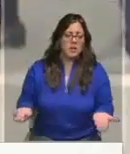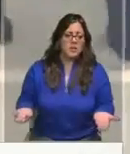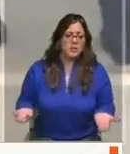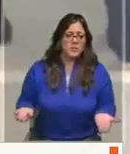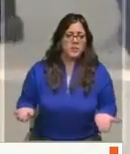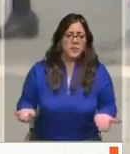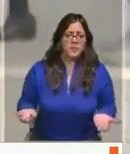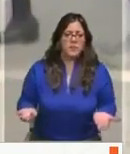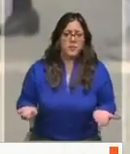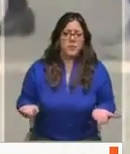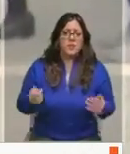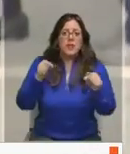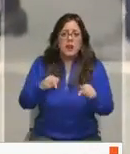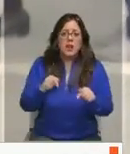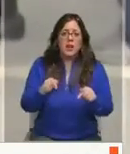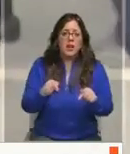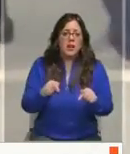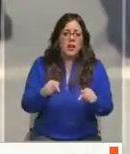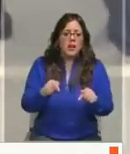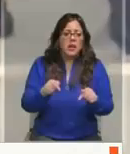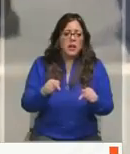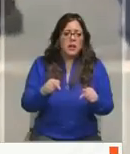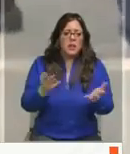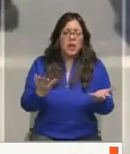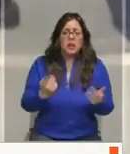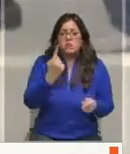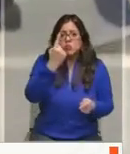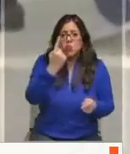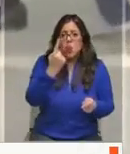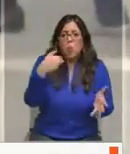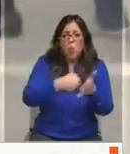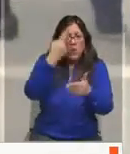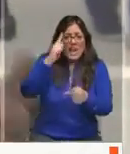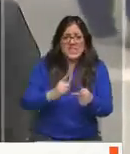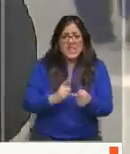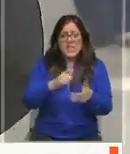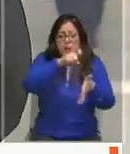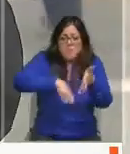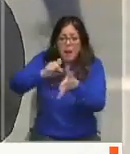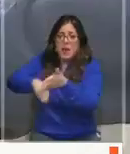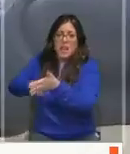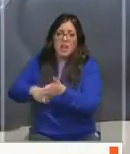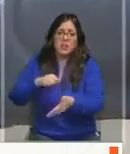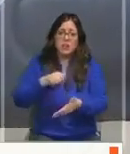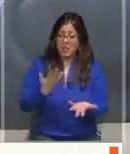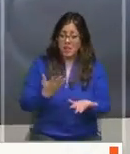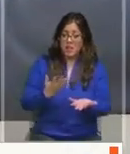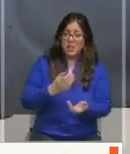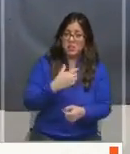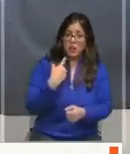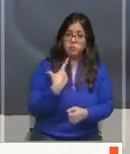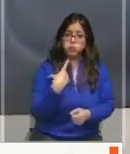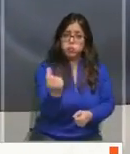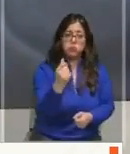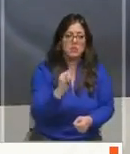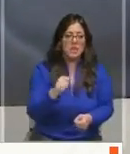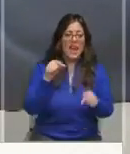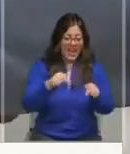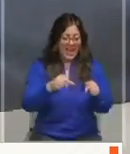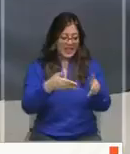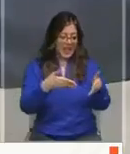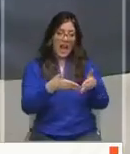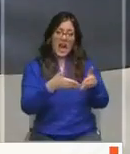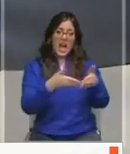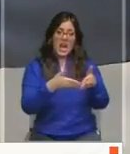Es casi constantemente cada uno un accidente mensual. ¿Pasan rápido los vehículos? Vehículos vienen rajados. Esta le llaman la esquina de la muerte, o la Gala González